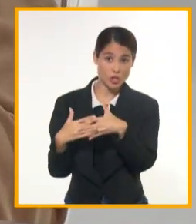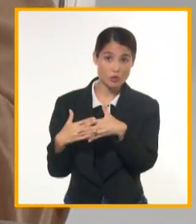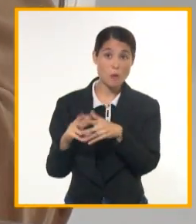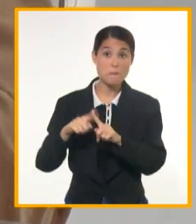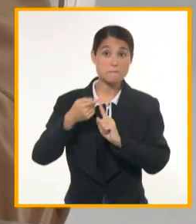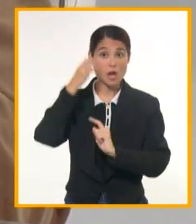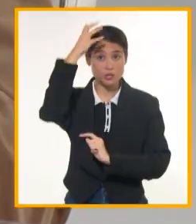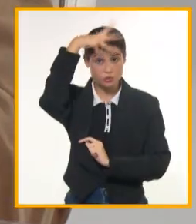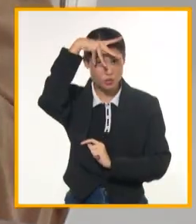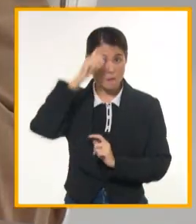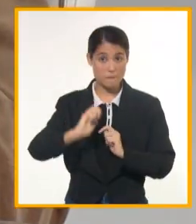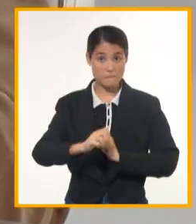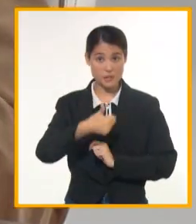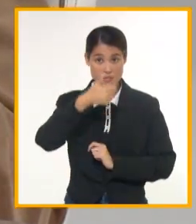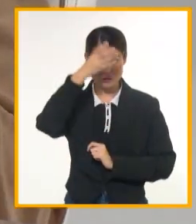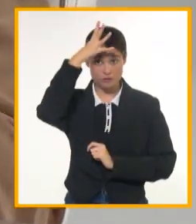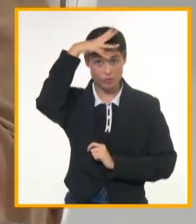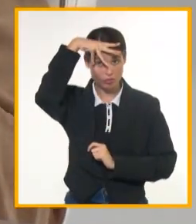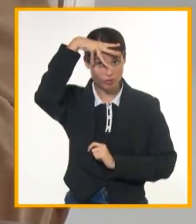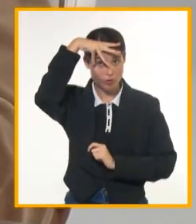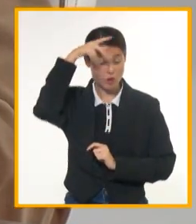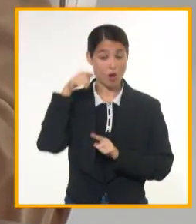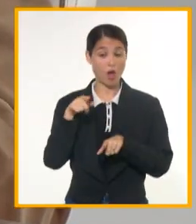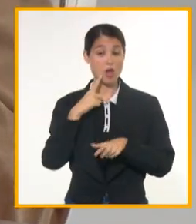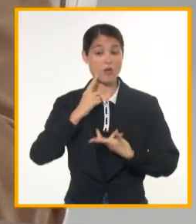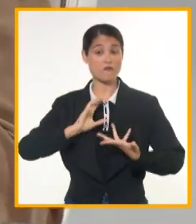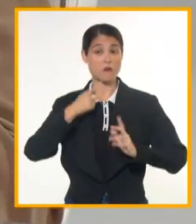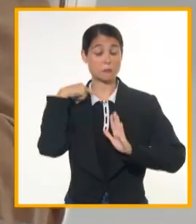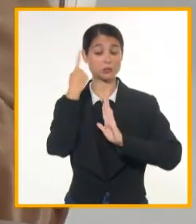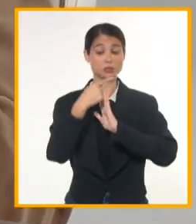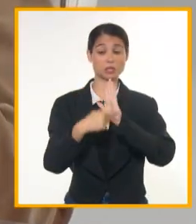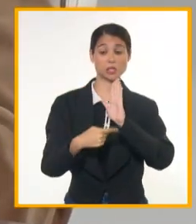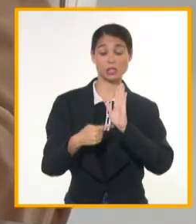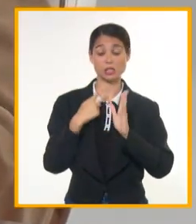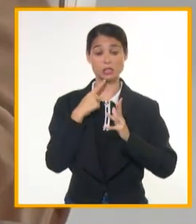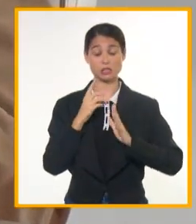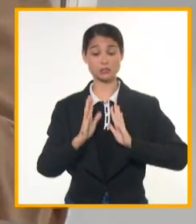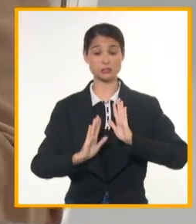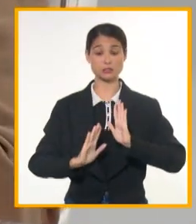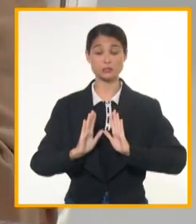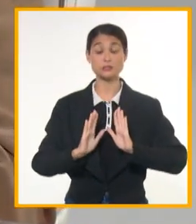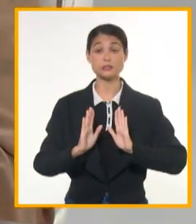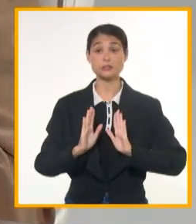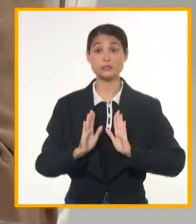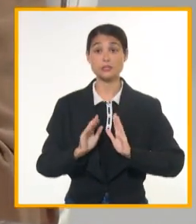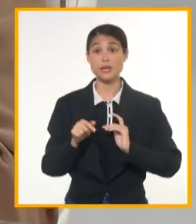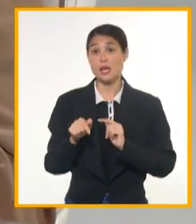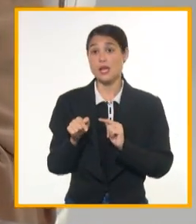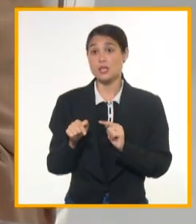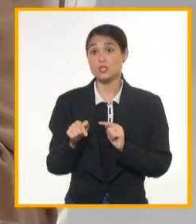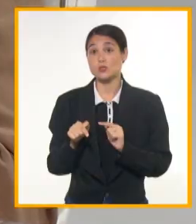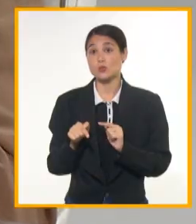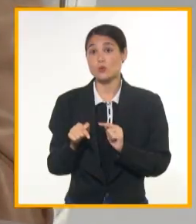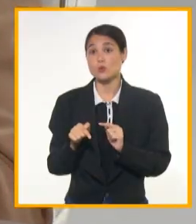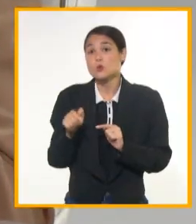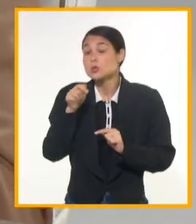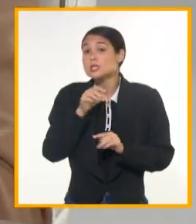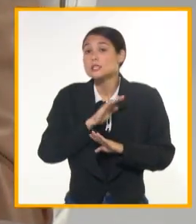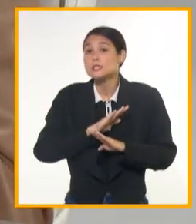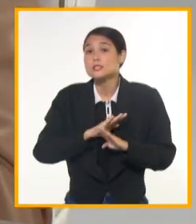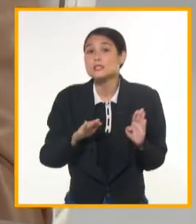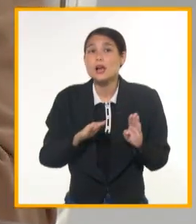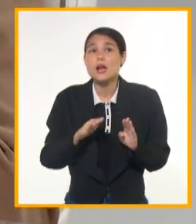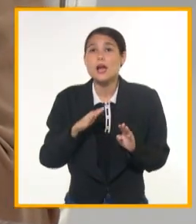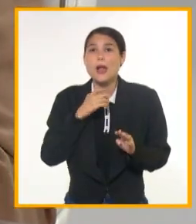nefasto como en su personalidad, lo digo sin ningún temor, y en todo su quehacer, pero en la cuestión de